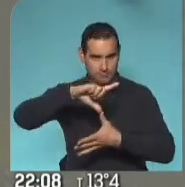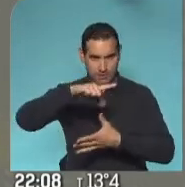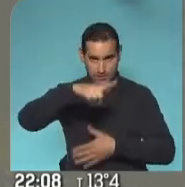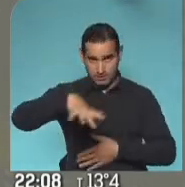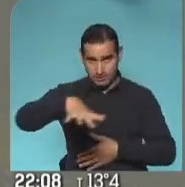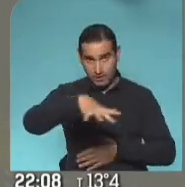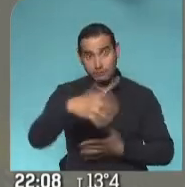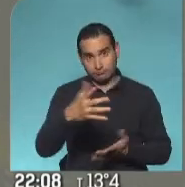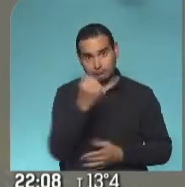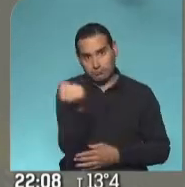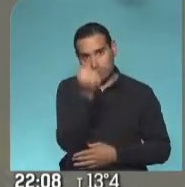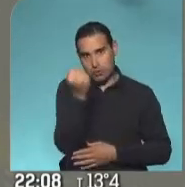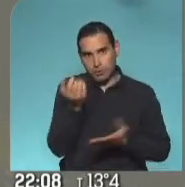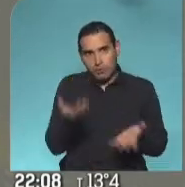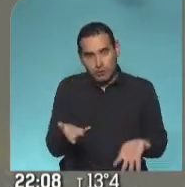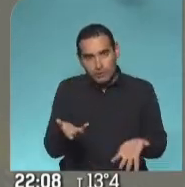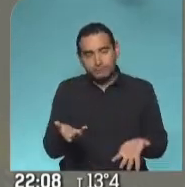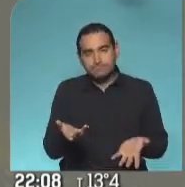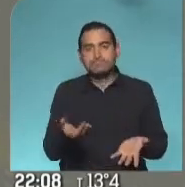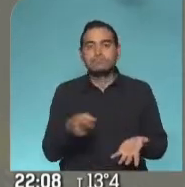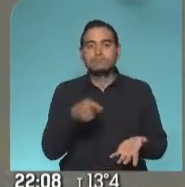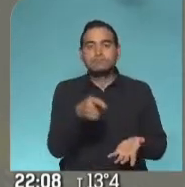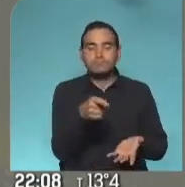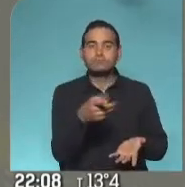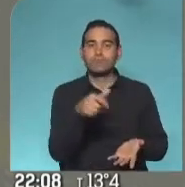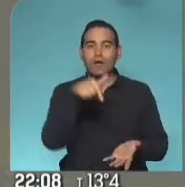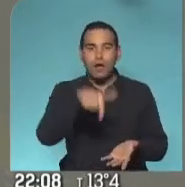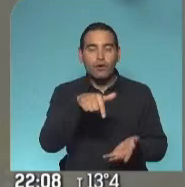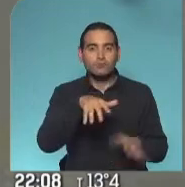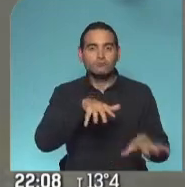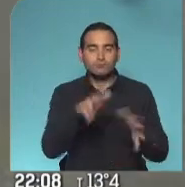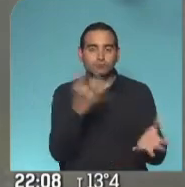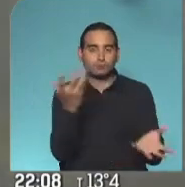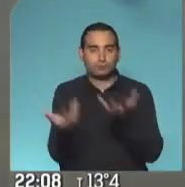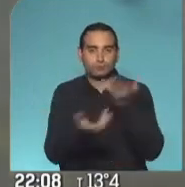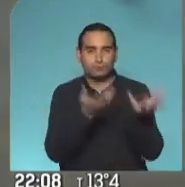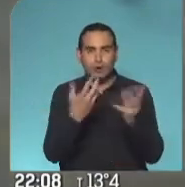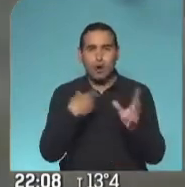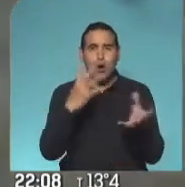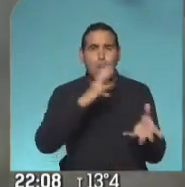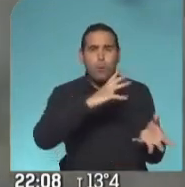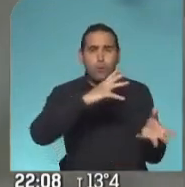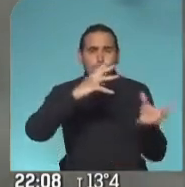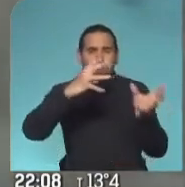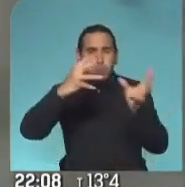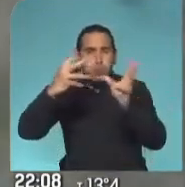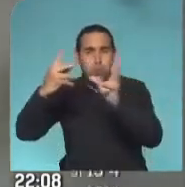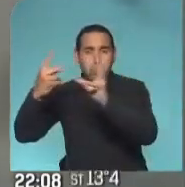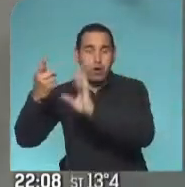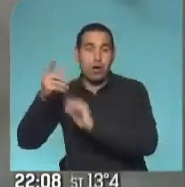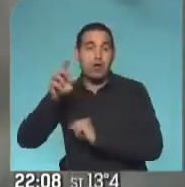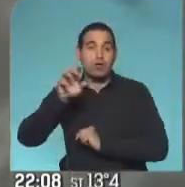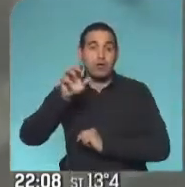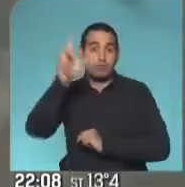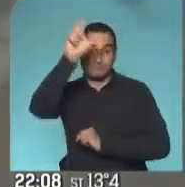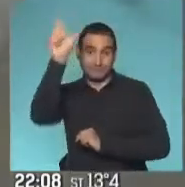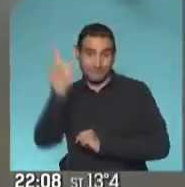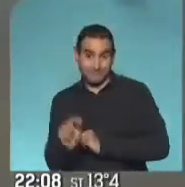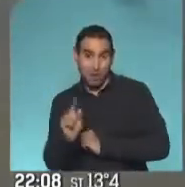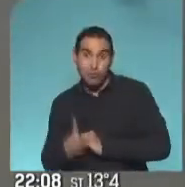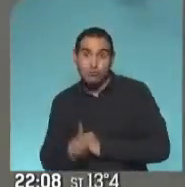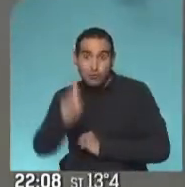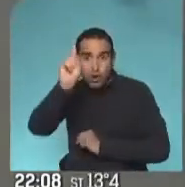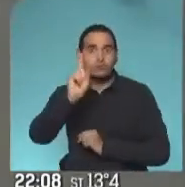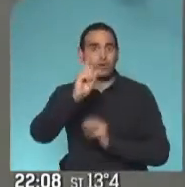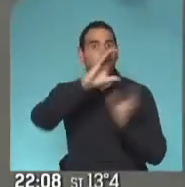es la importancia justamente de lo que se está desatando. El humo está llegando al norte de la República Argentina